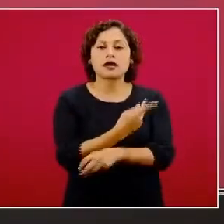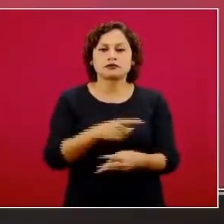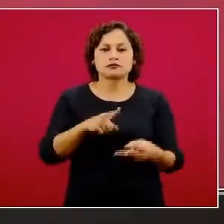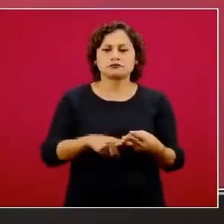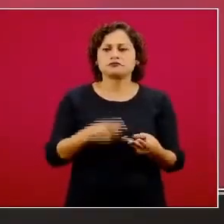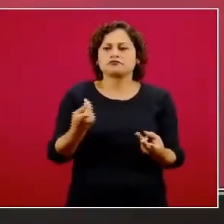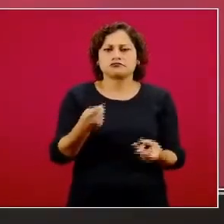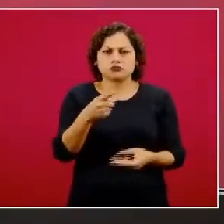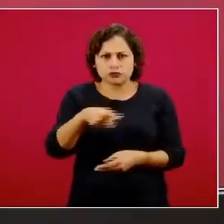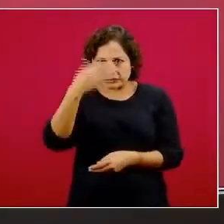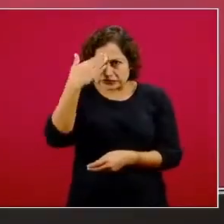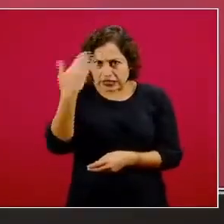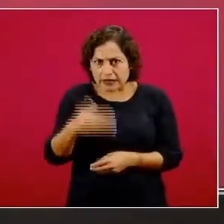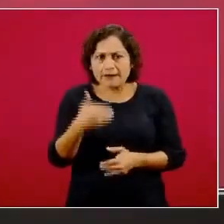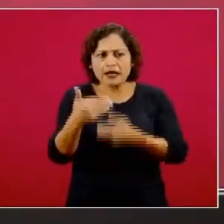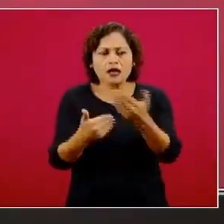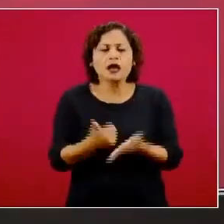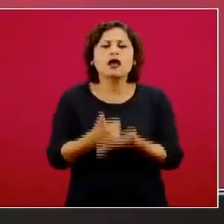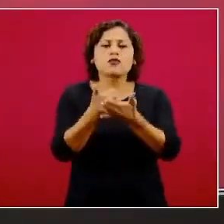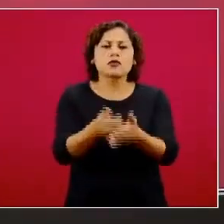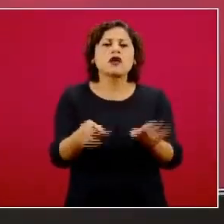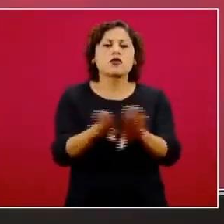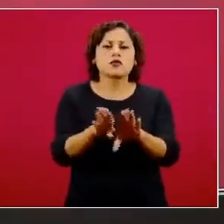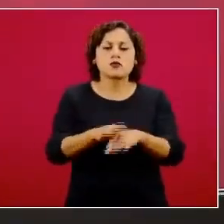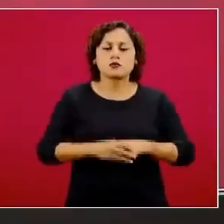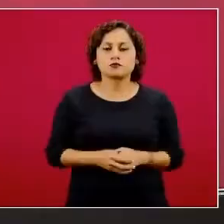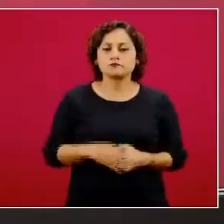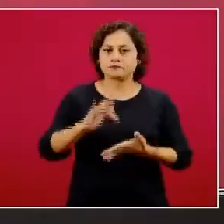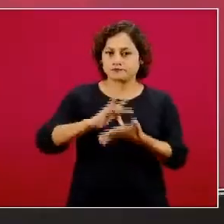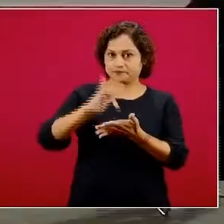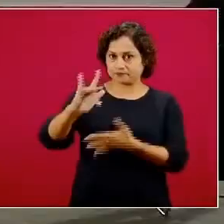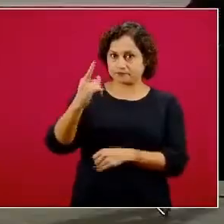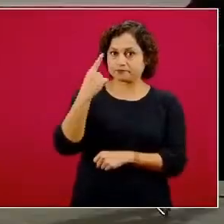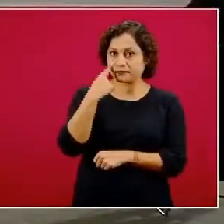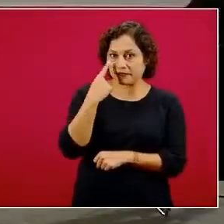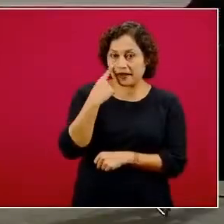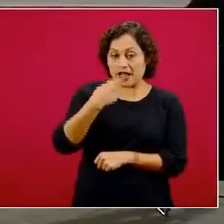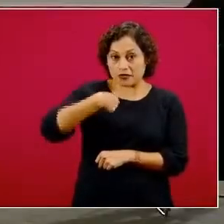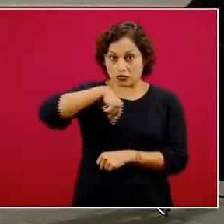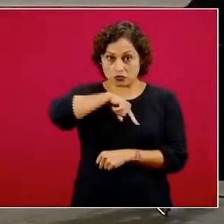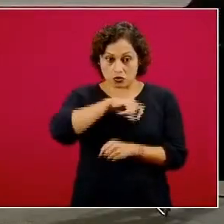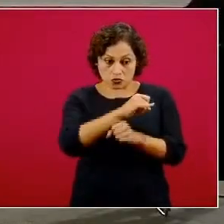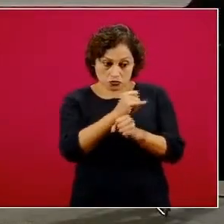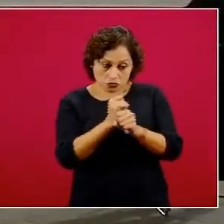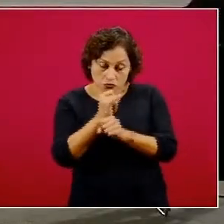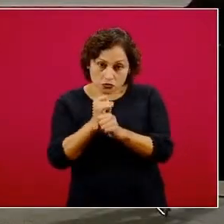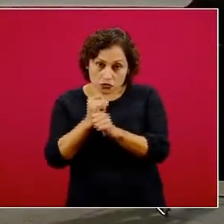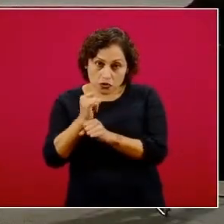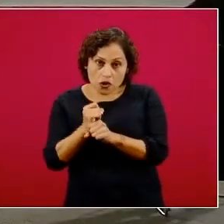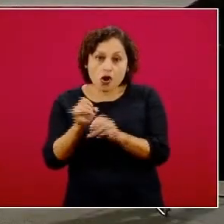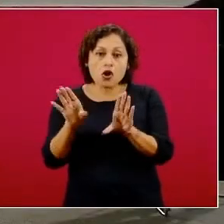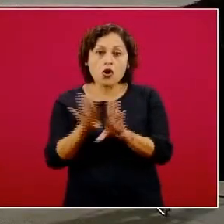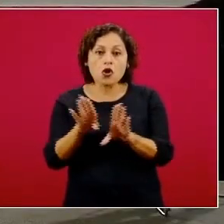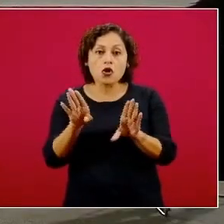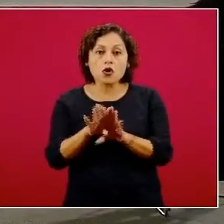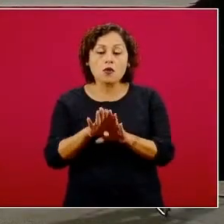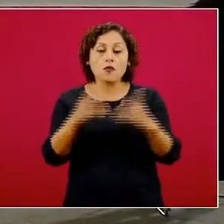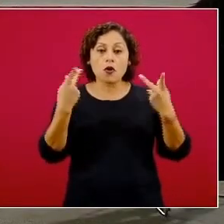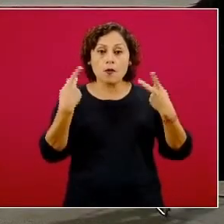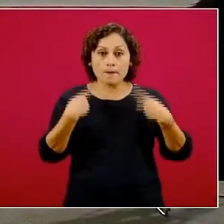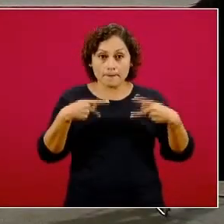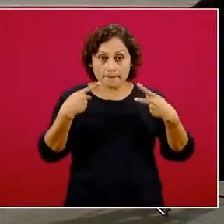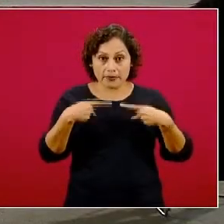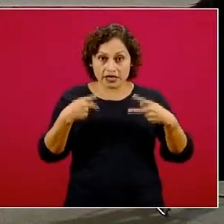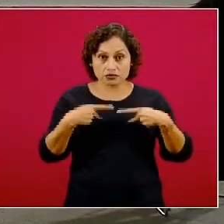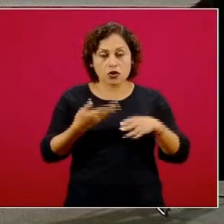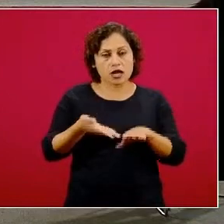consiste? Gracias. Muchas gracias. Un diagnóstico específico de cuál es el estado de salud de las personas que se